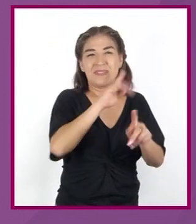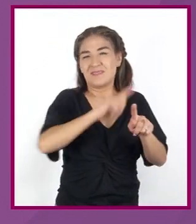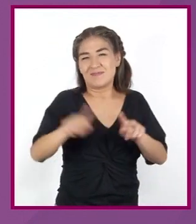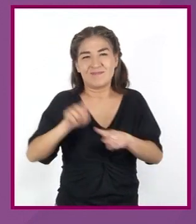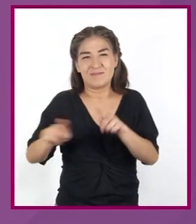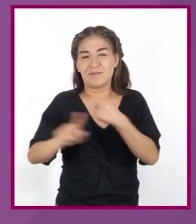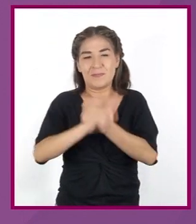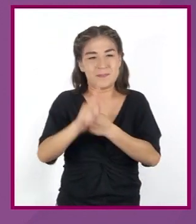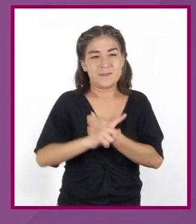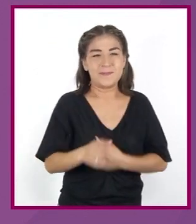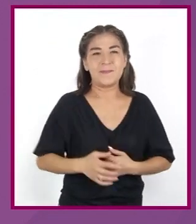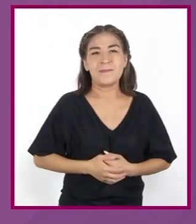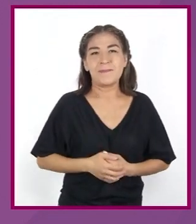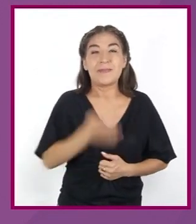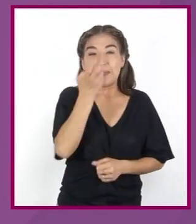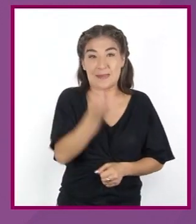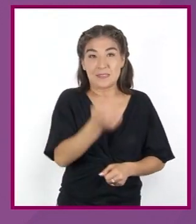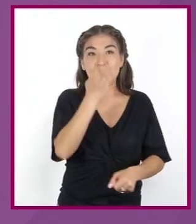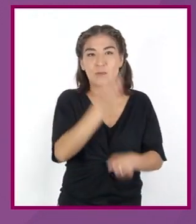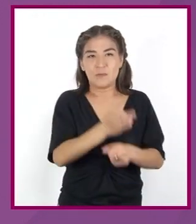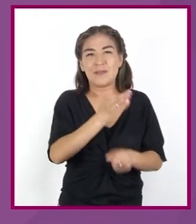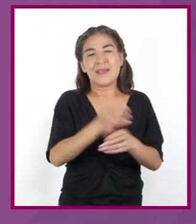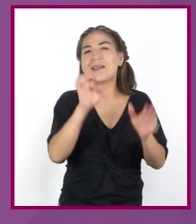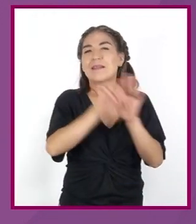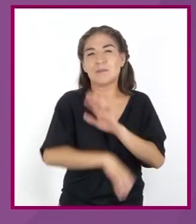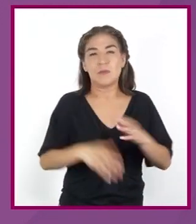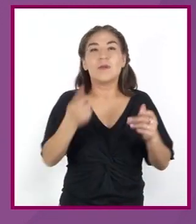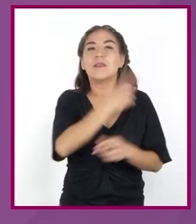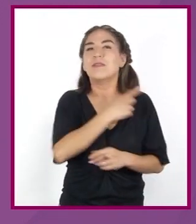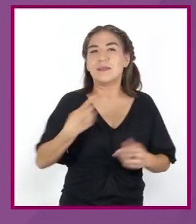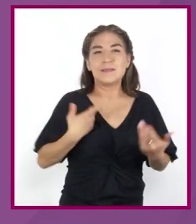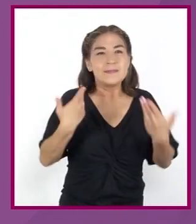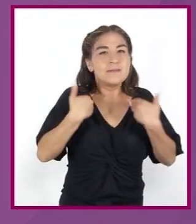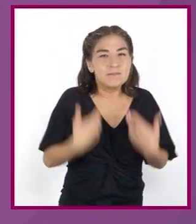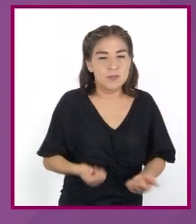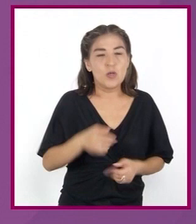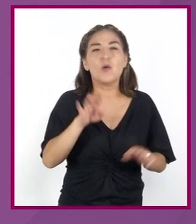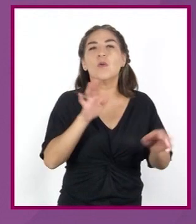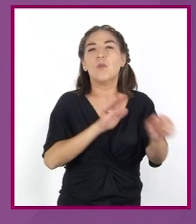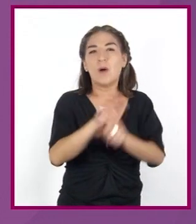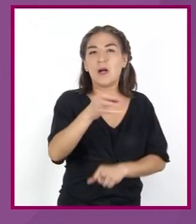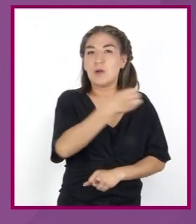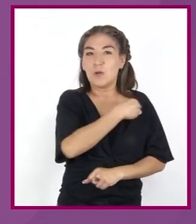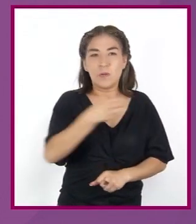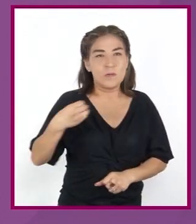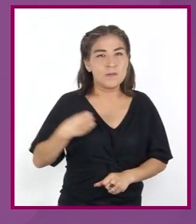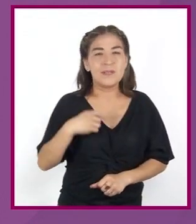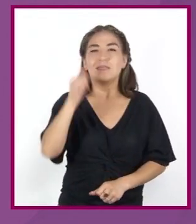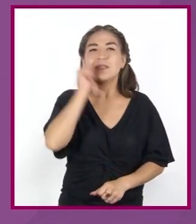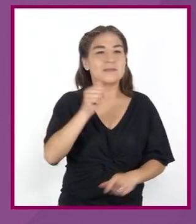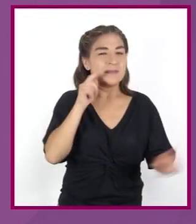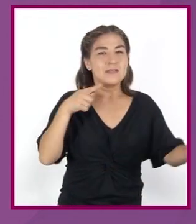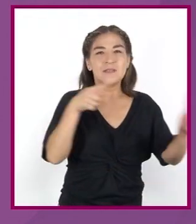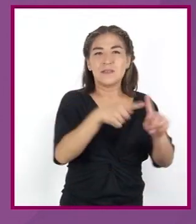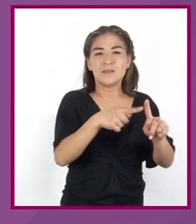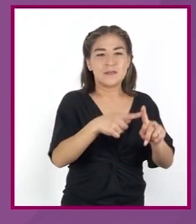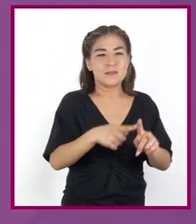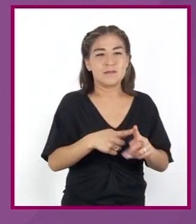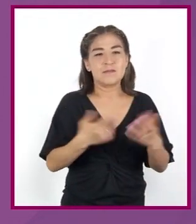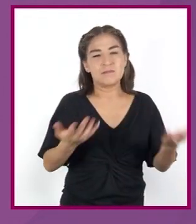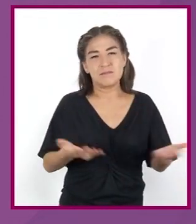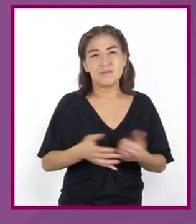circunstancia. En este caso, tenemos que entender que la obligación siempre te va a constreñir